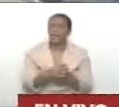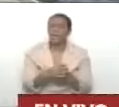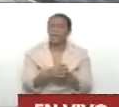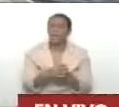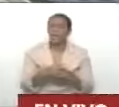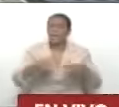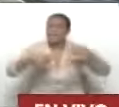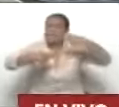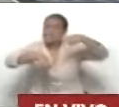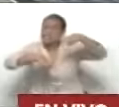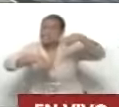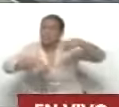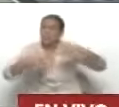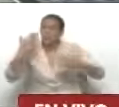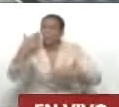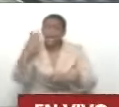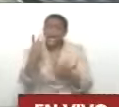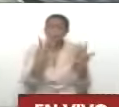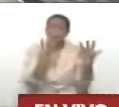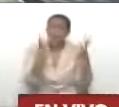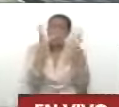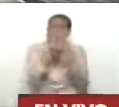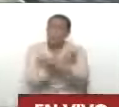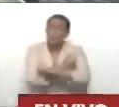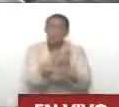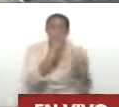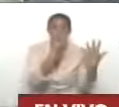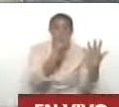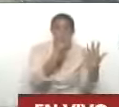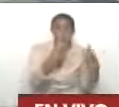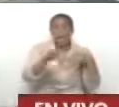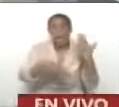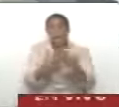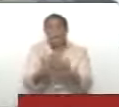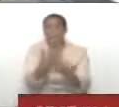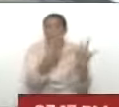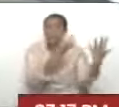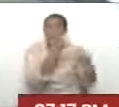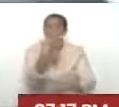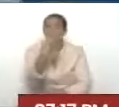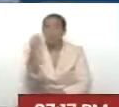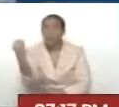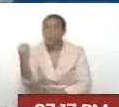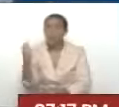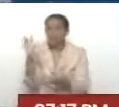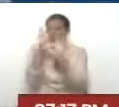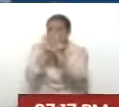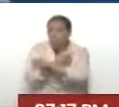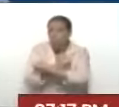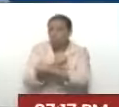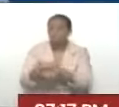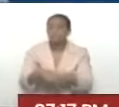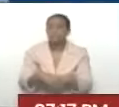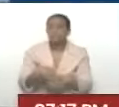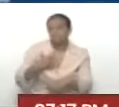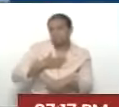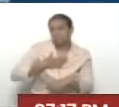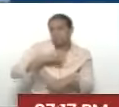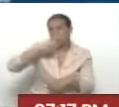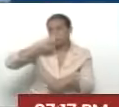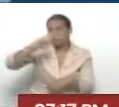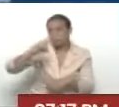TikTok. A las 9 de la noche, de 9 a 9 y 50 fue el TikTok. Nicolai, lo llamo yo.